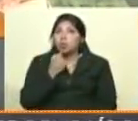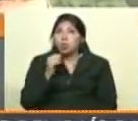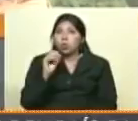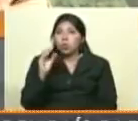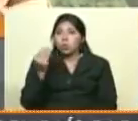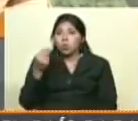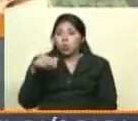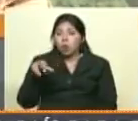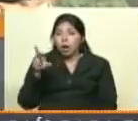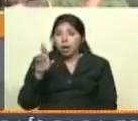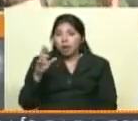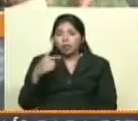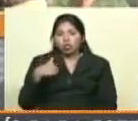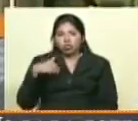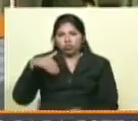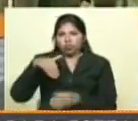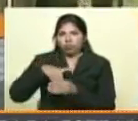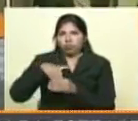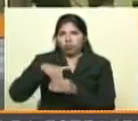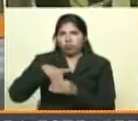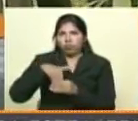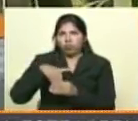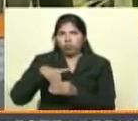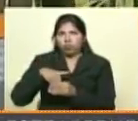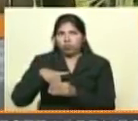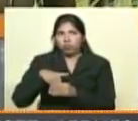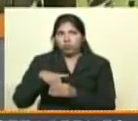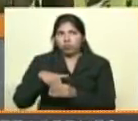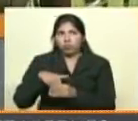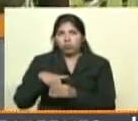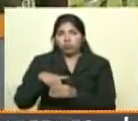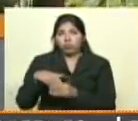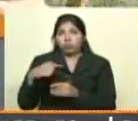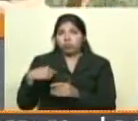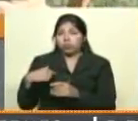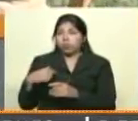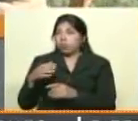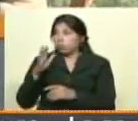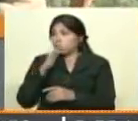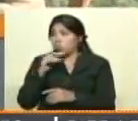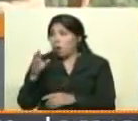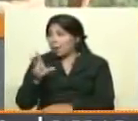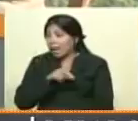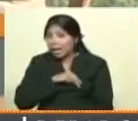Nicolás Maduro, voy a votar y llevo a otro votante, que no tenga carné,